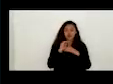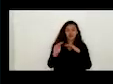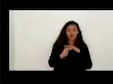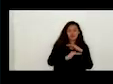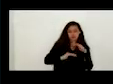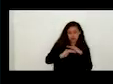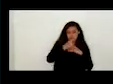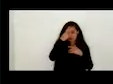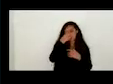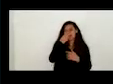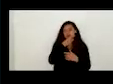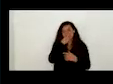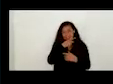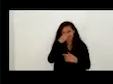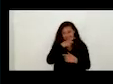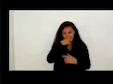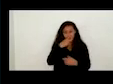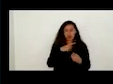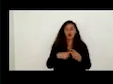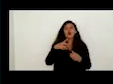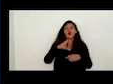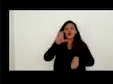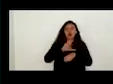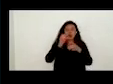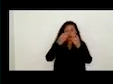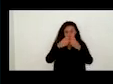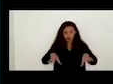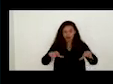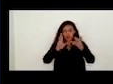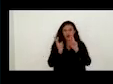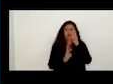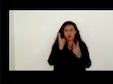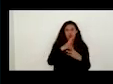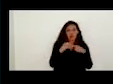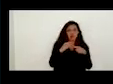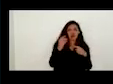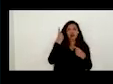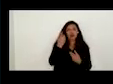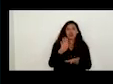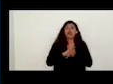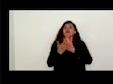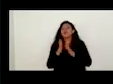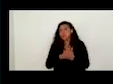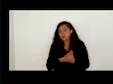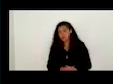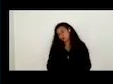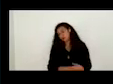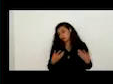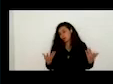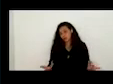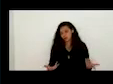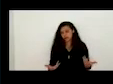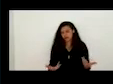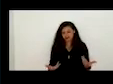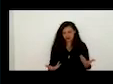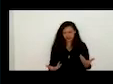un desayuno, como un huevo estrellado, un poco de verdura, unos frijoles y una tortilla, nos están aportando todos estos